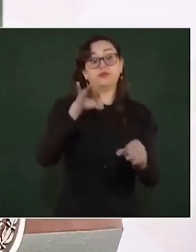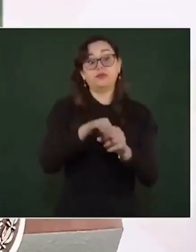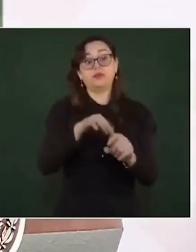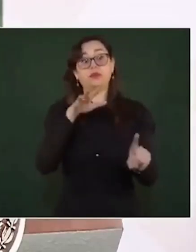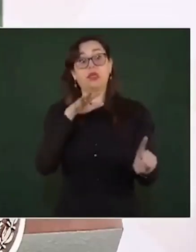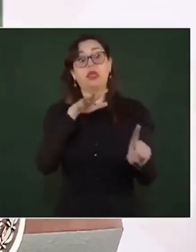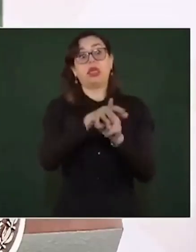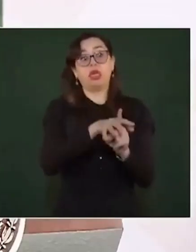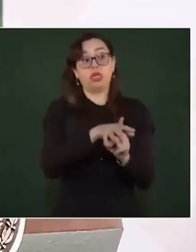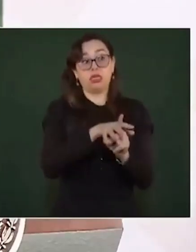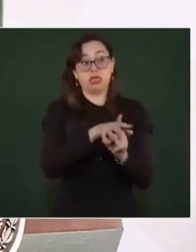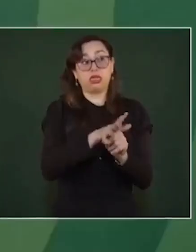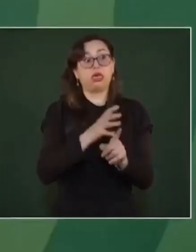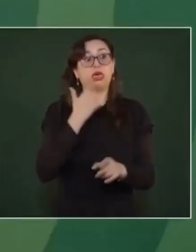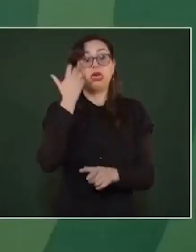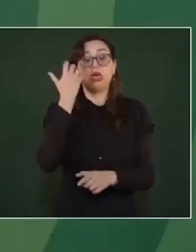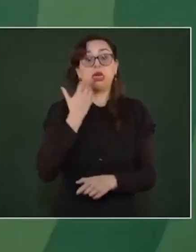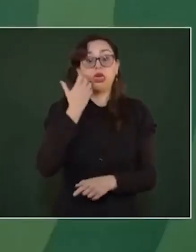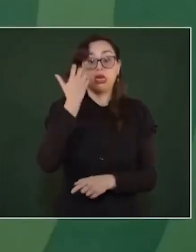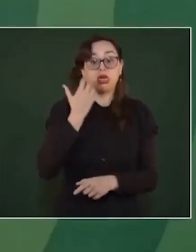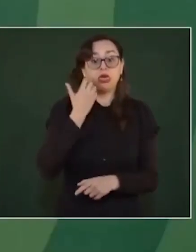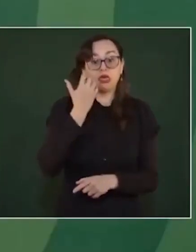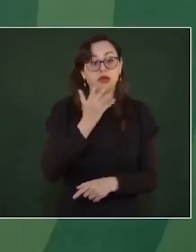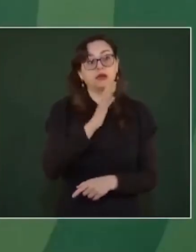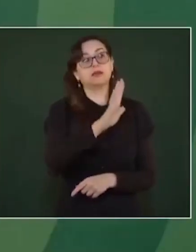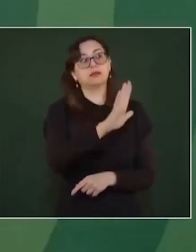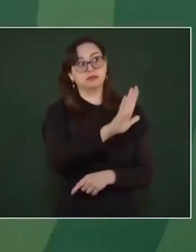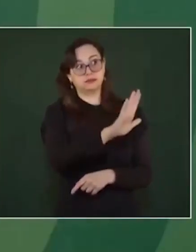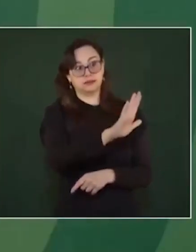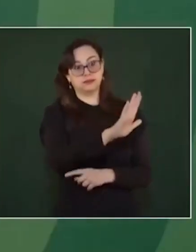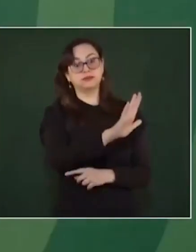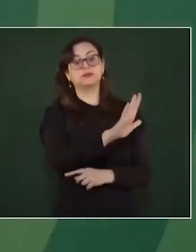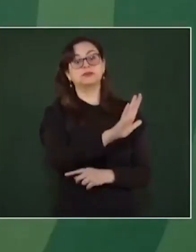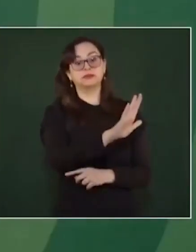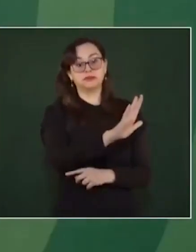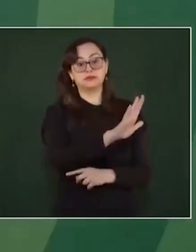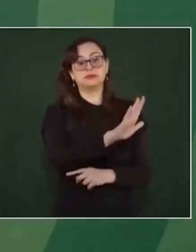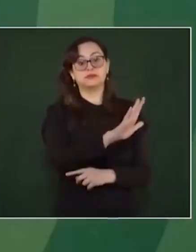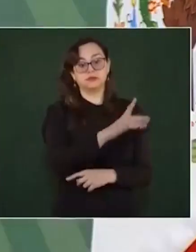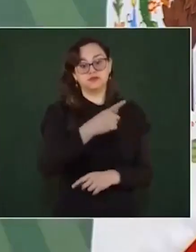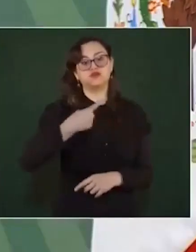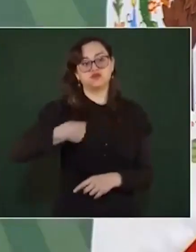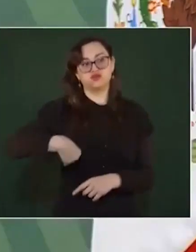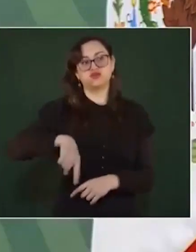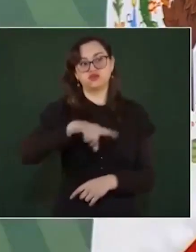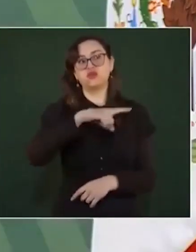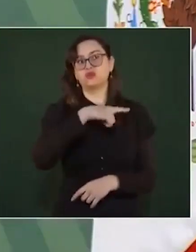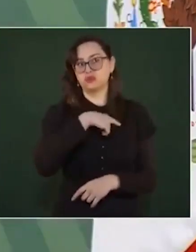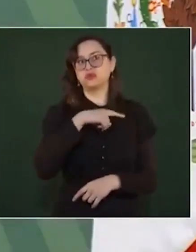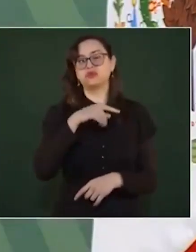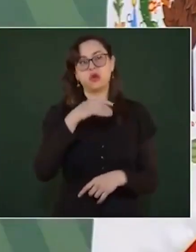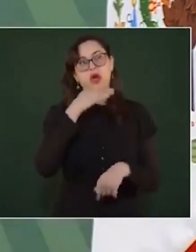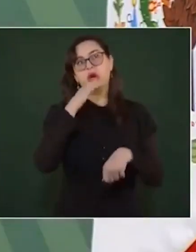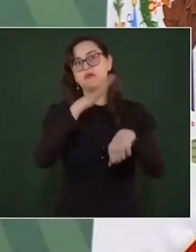nosotros vamos a llamar a que no se vote por ese partido.